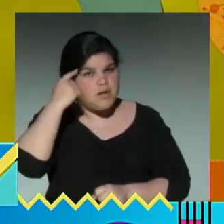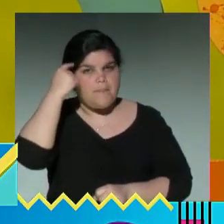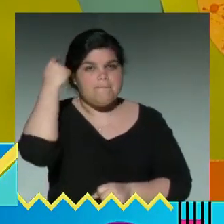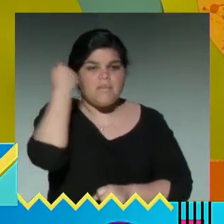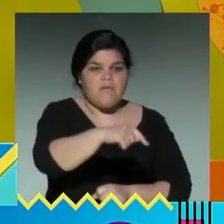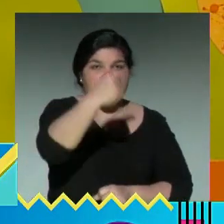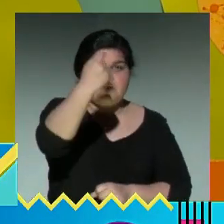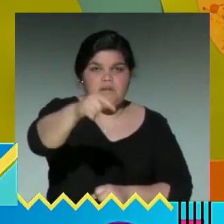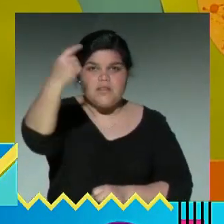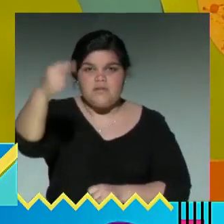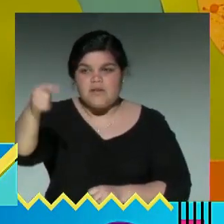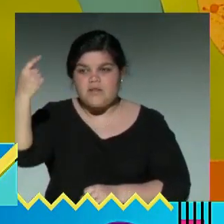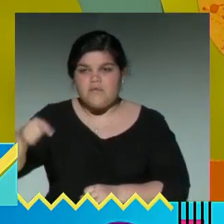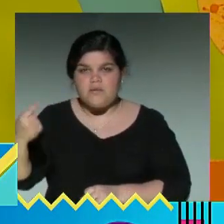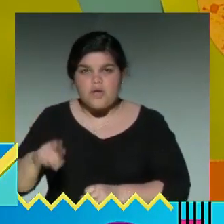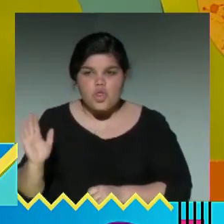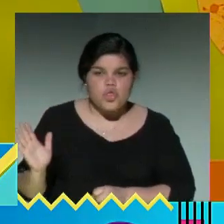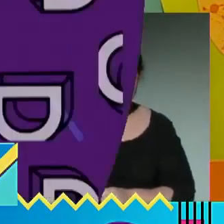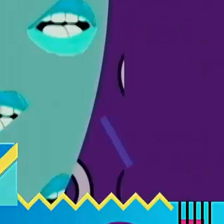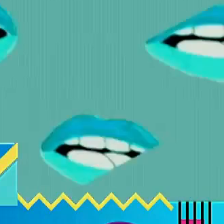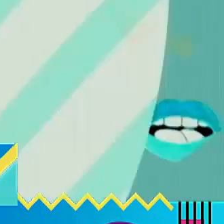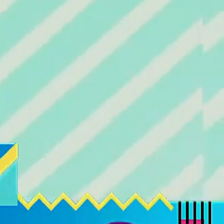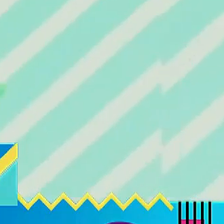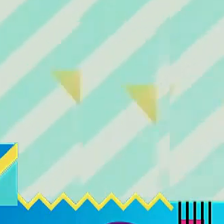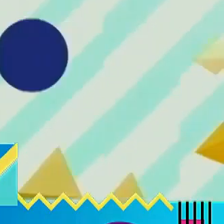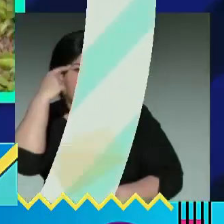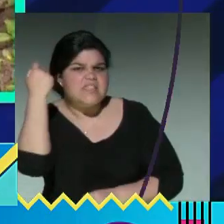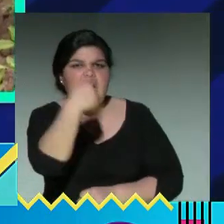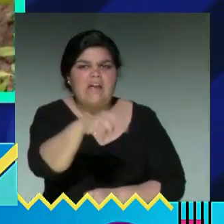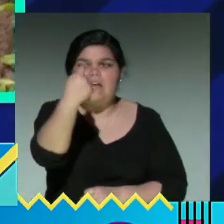forma colectiva desde distintas